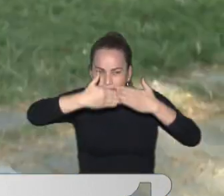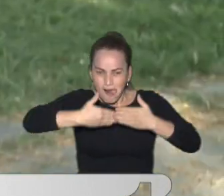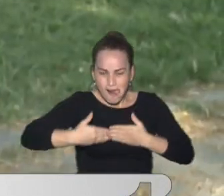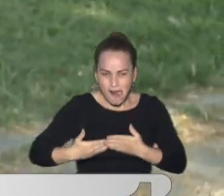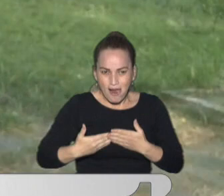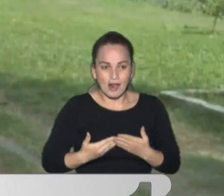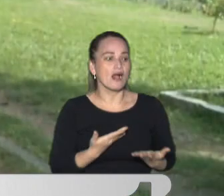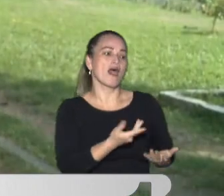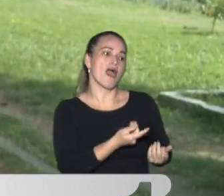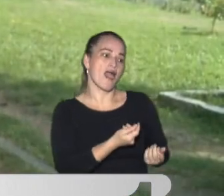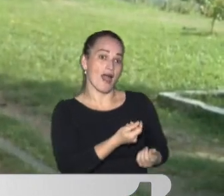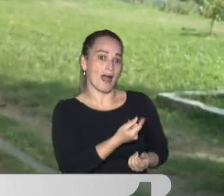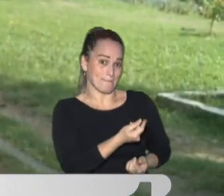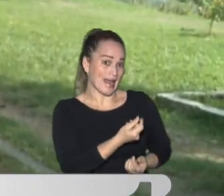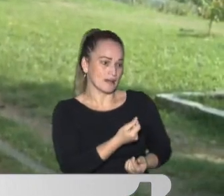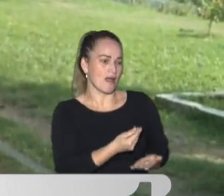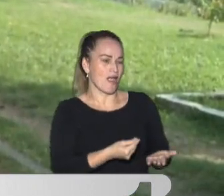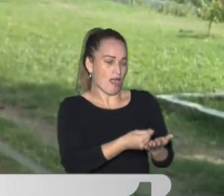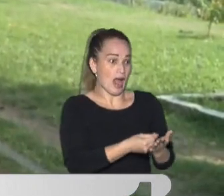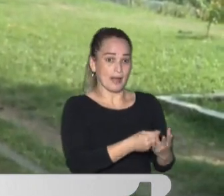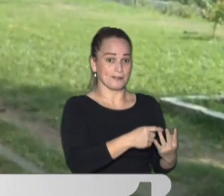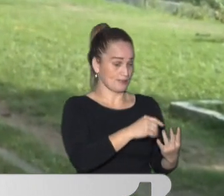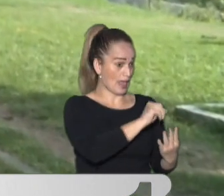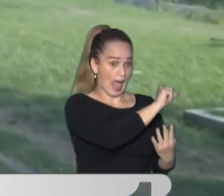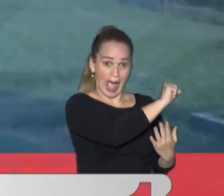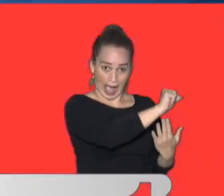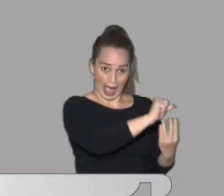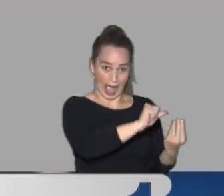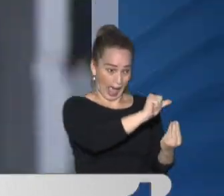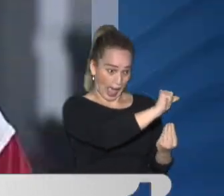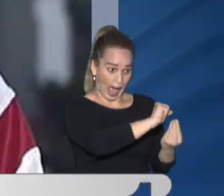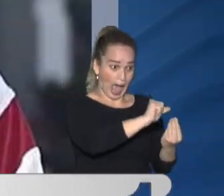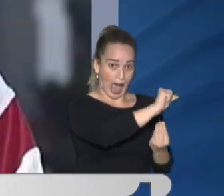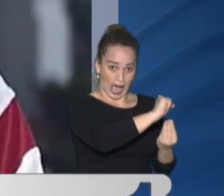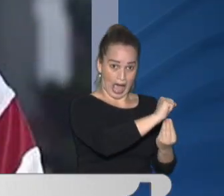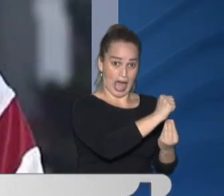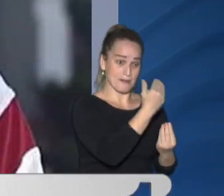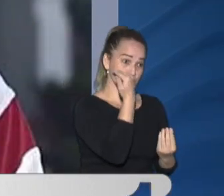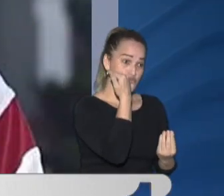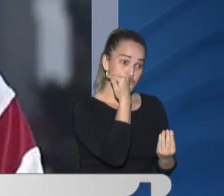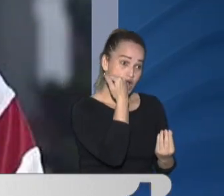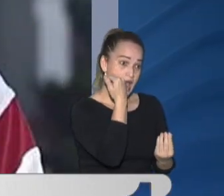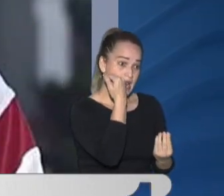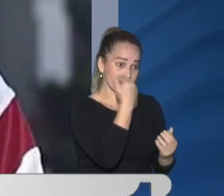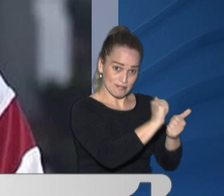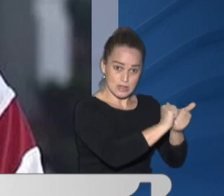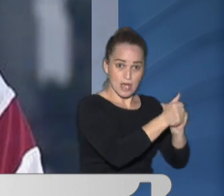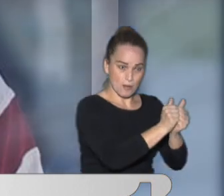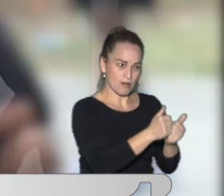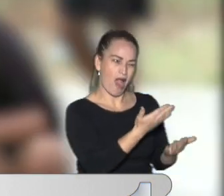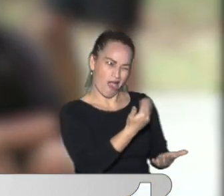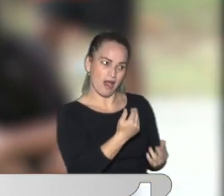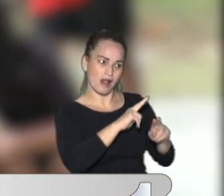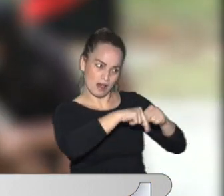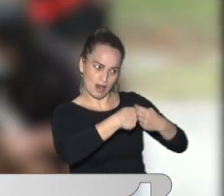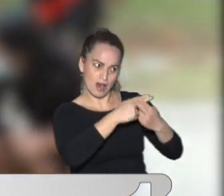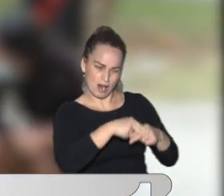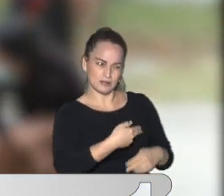y también dotación a algunas deportistas a cambio de favores sexuales. Muchas de estas